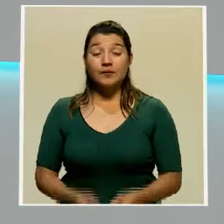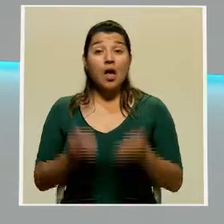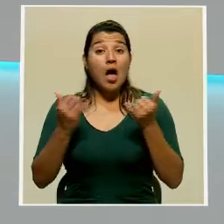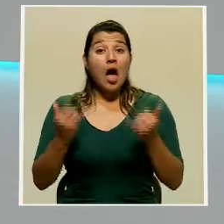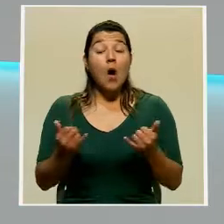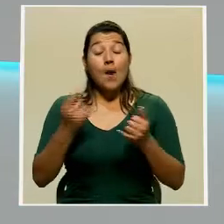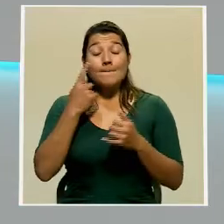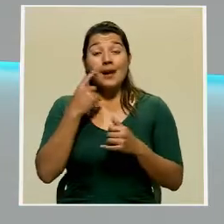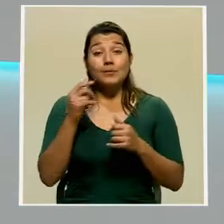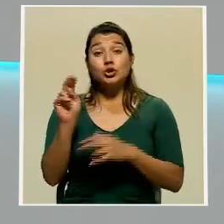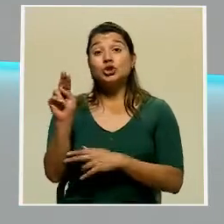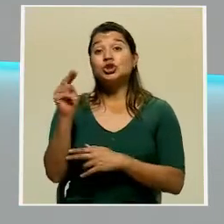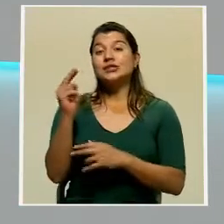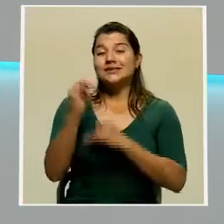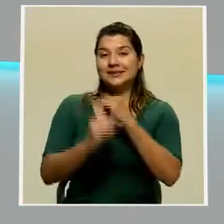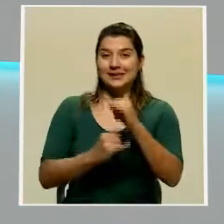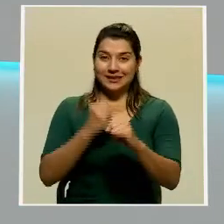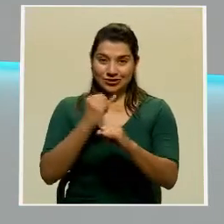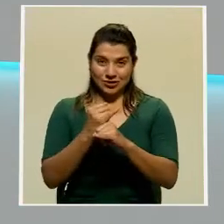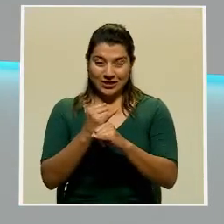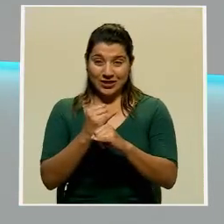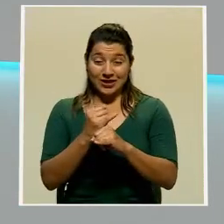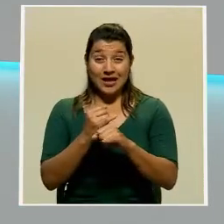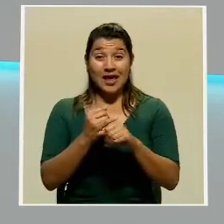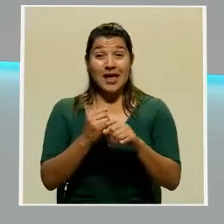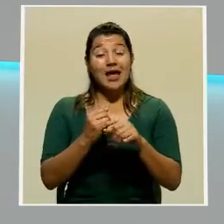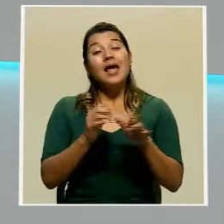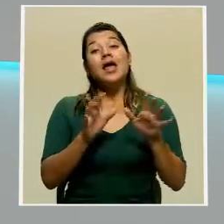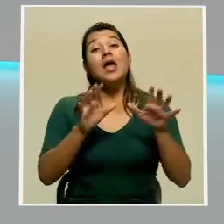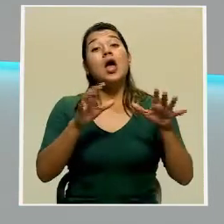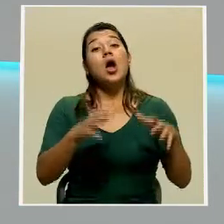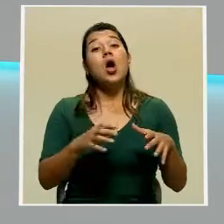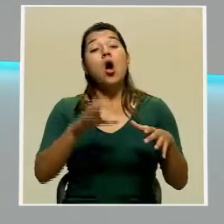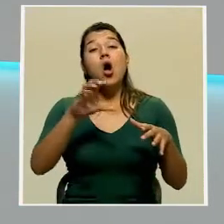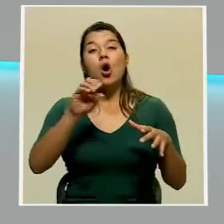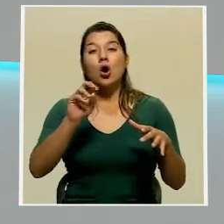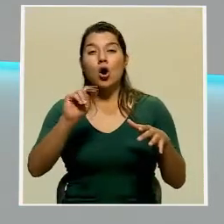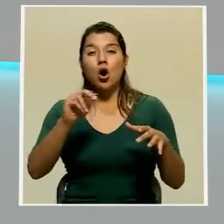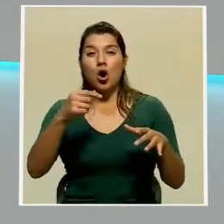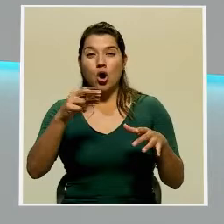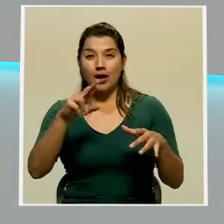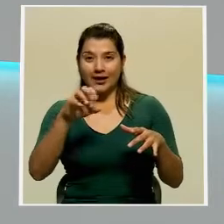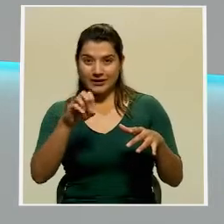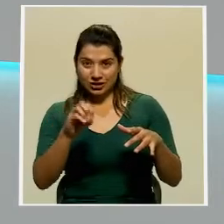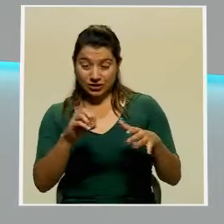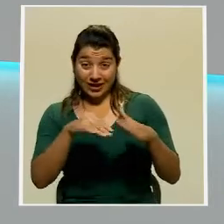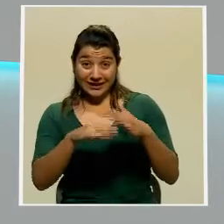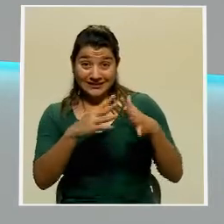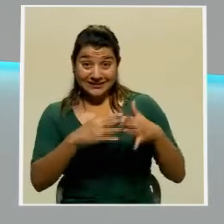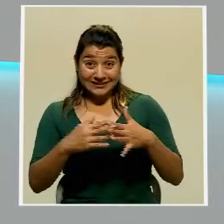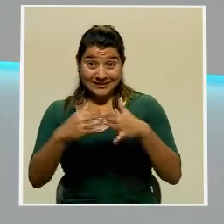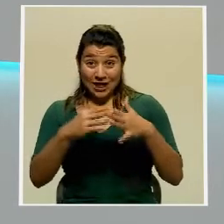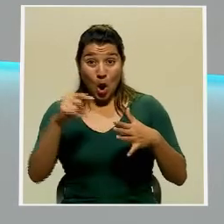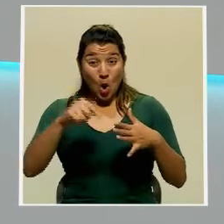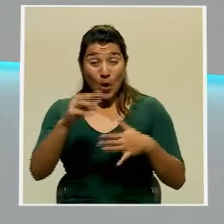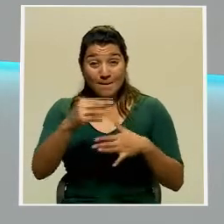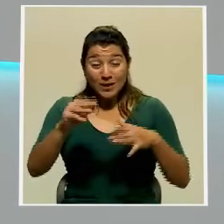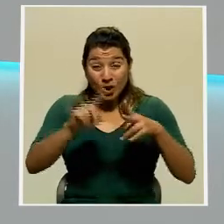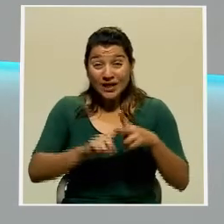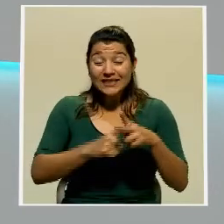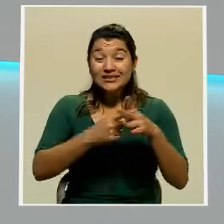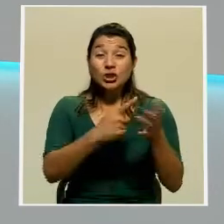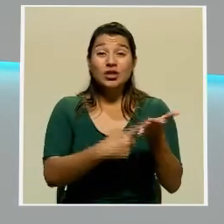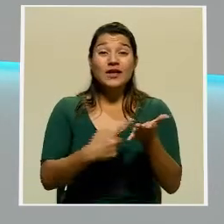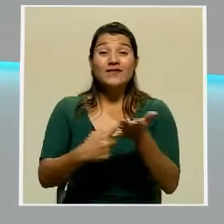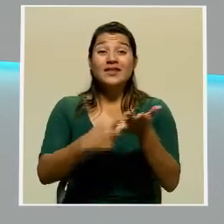Vamos a las noticias internacionales. El Congreso de Estados Unidos inició este miércoles los debates sobre la apertura de un